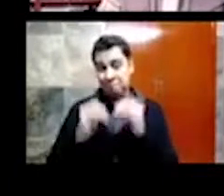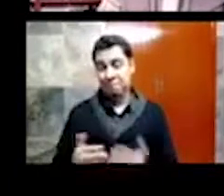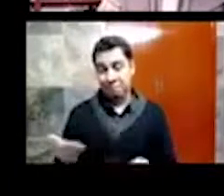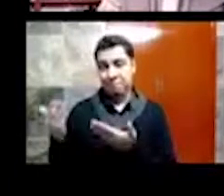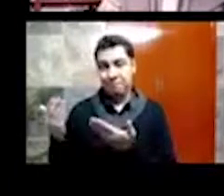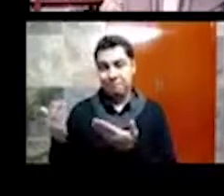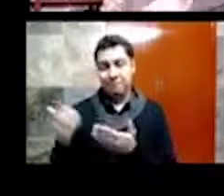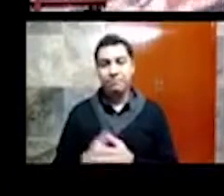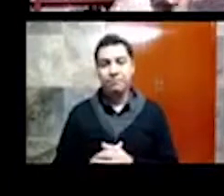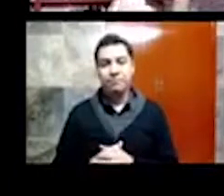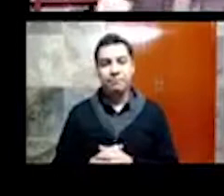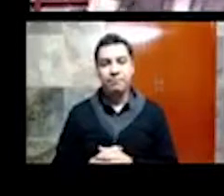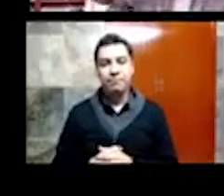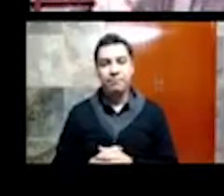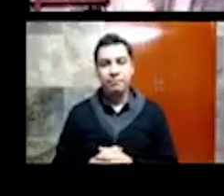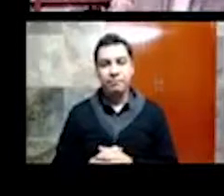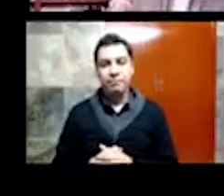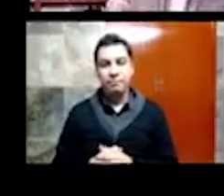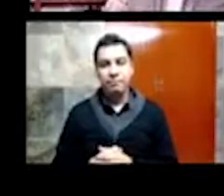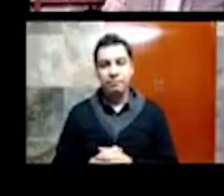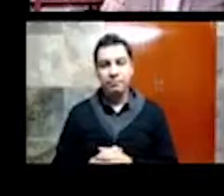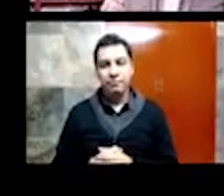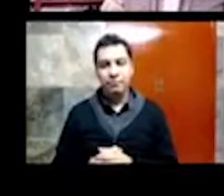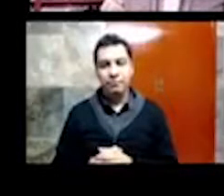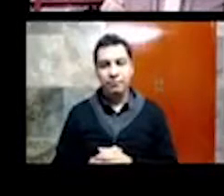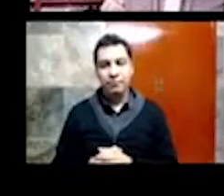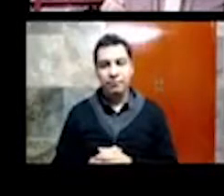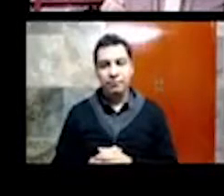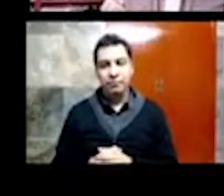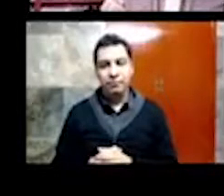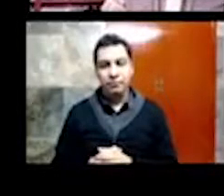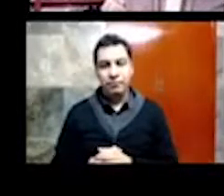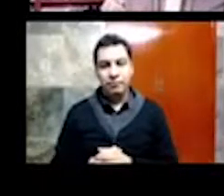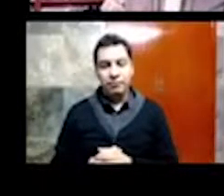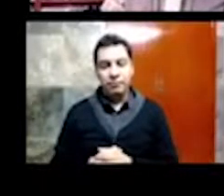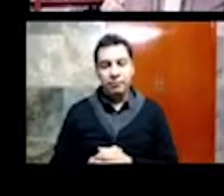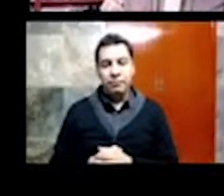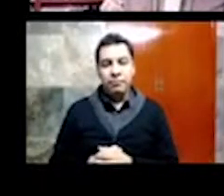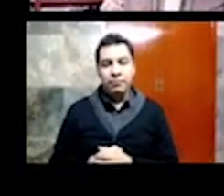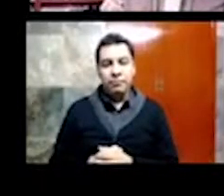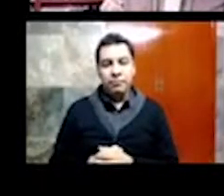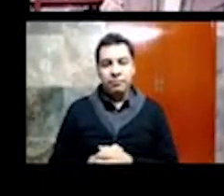Las parcialidades en la periferia de del islote